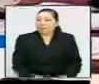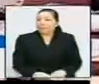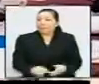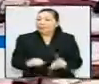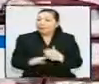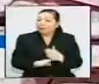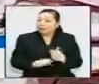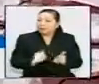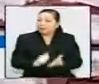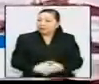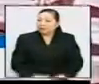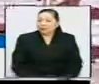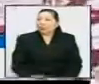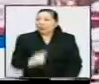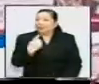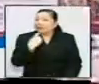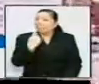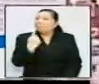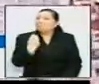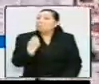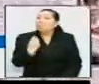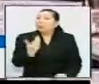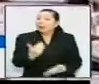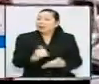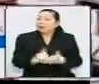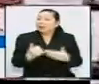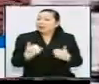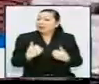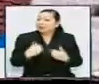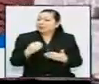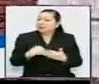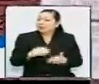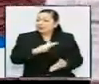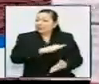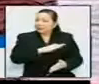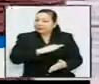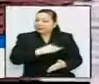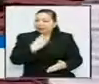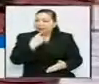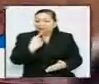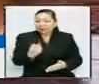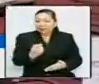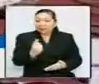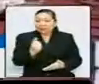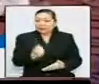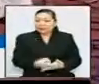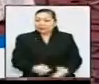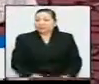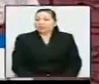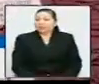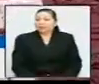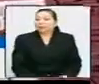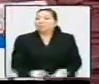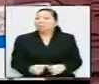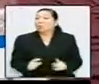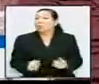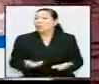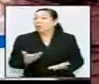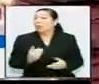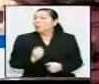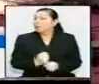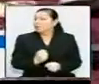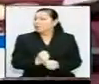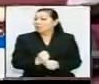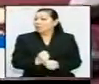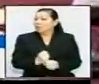las dudas a veces de decir, ¿por qué la Contraloría tiene que tipificar y decir qué tipo de delito es, ¿no? Entonces, hagamos un